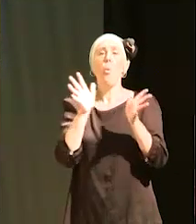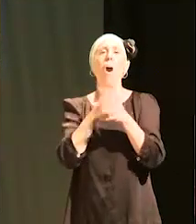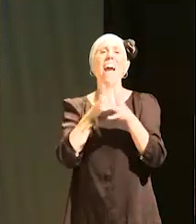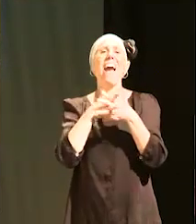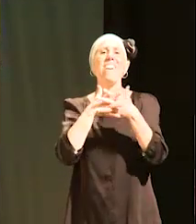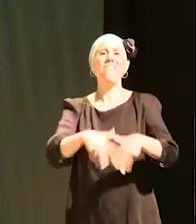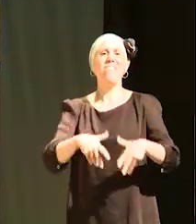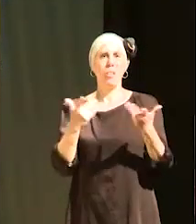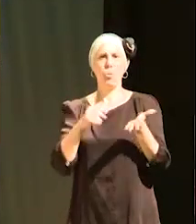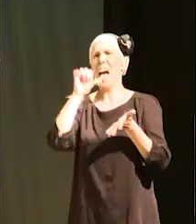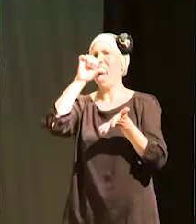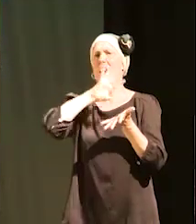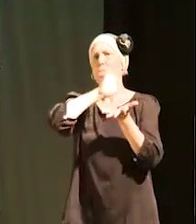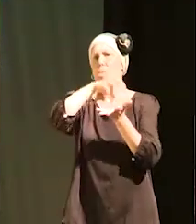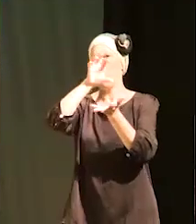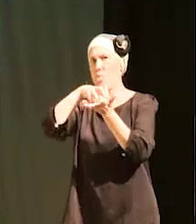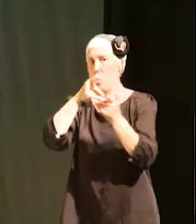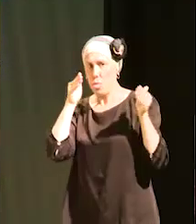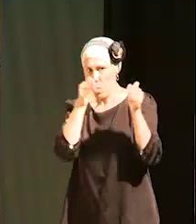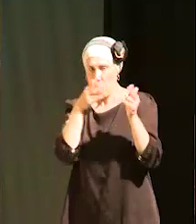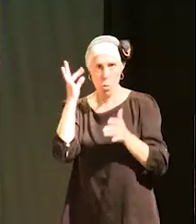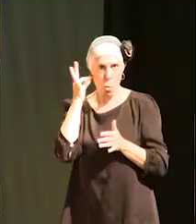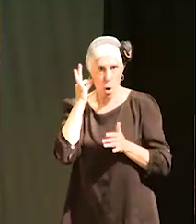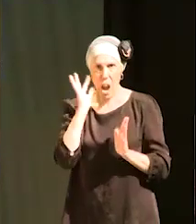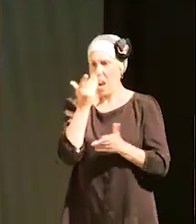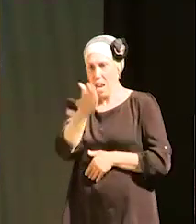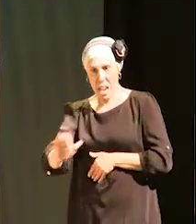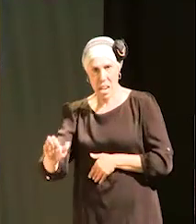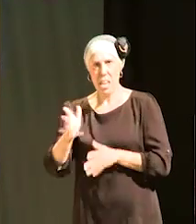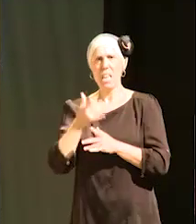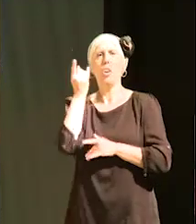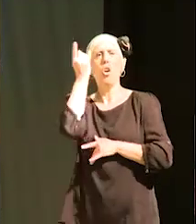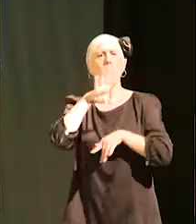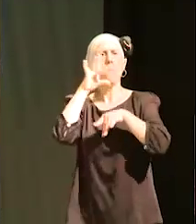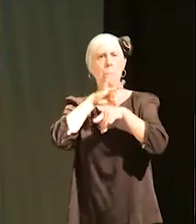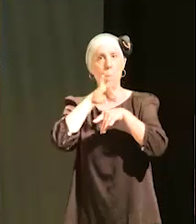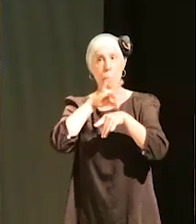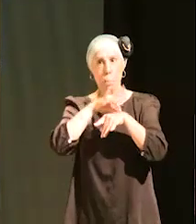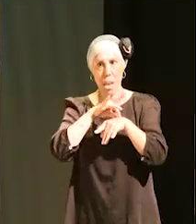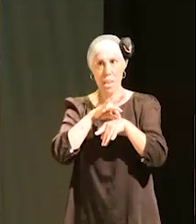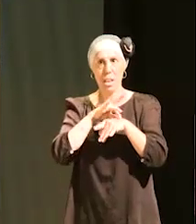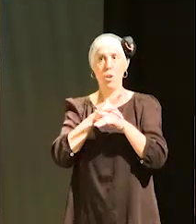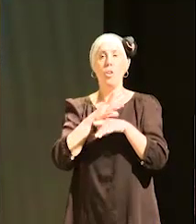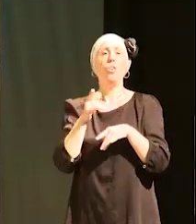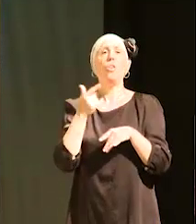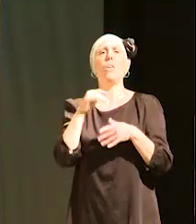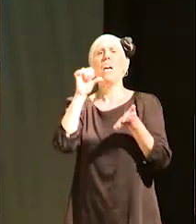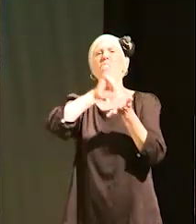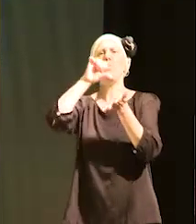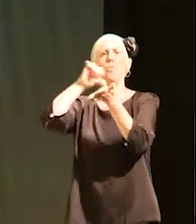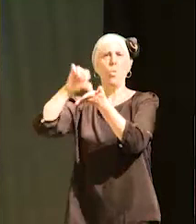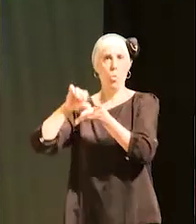centros para mujeres para niños consultorios médicos que es al pp que en